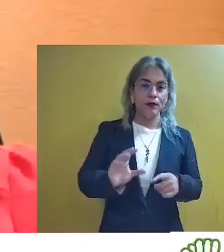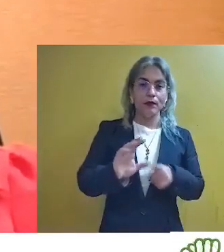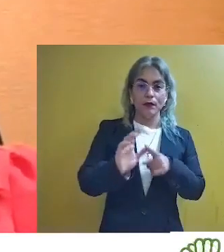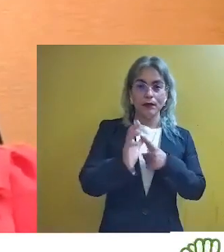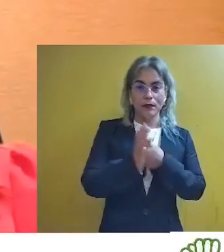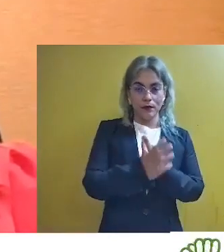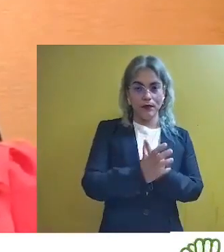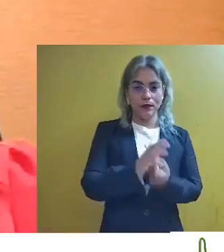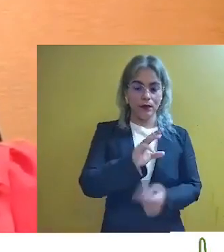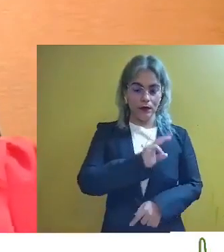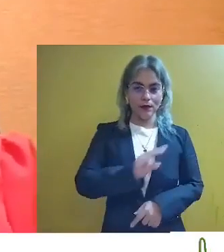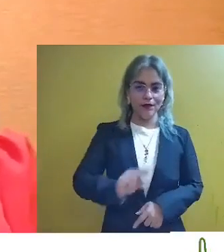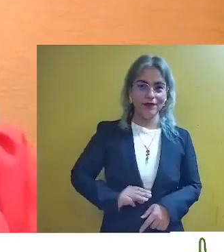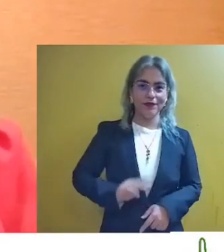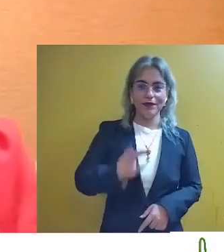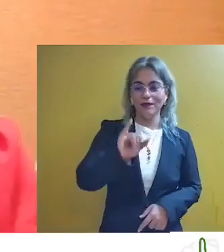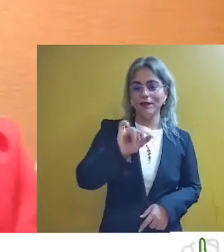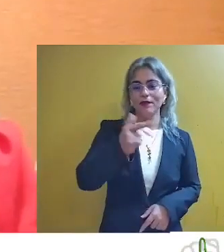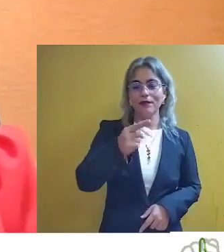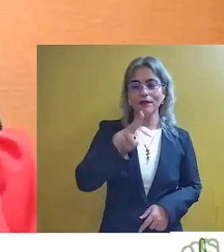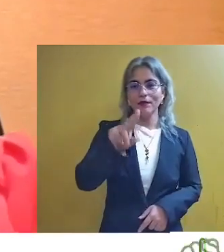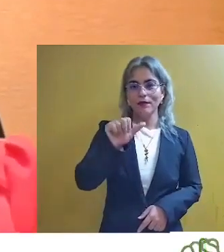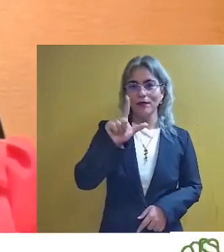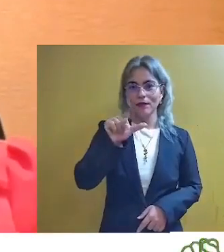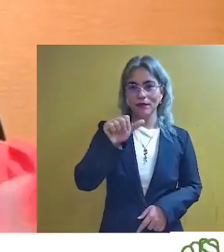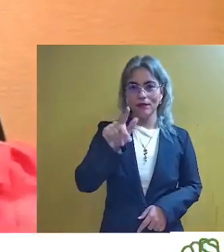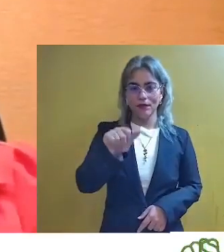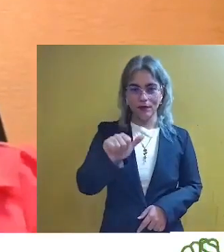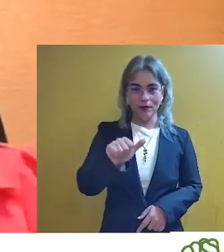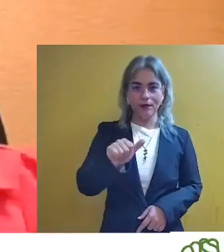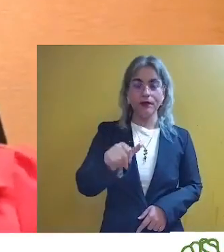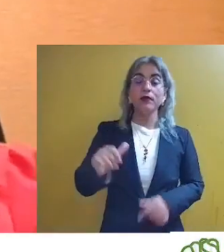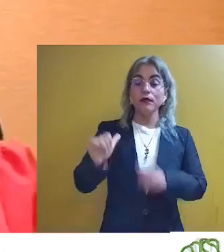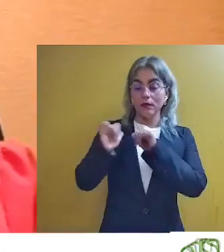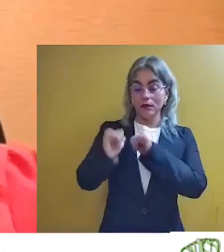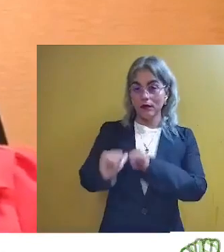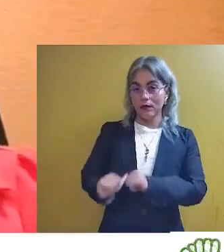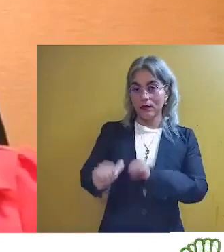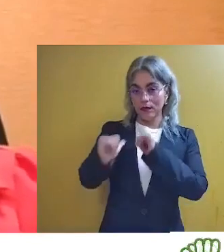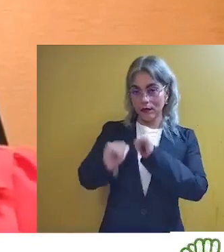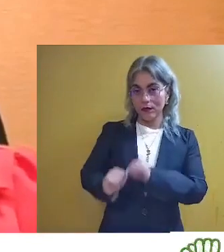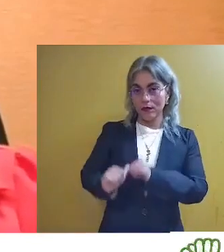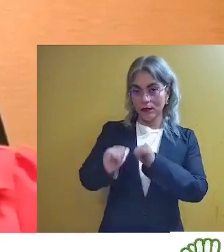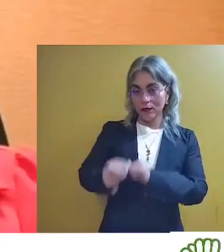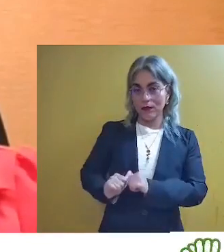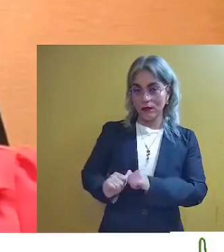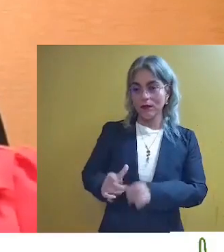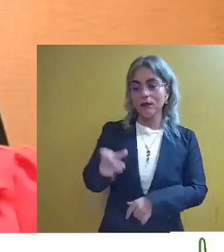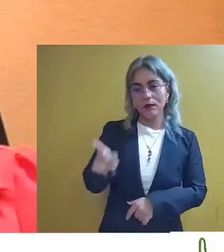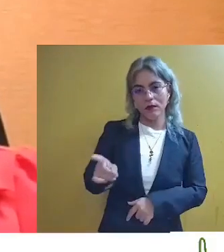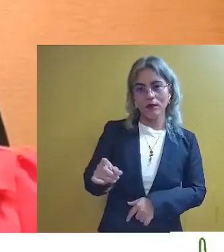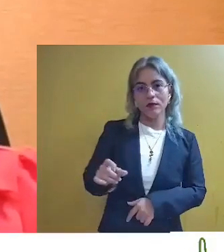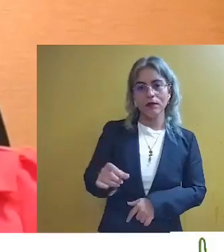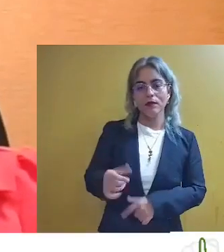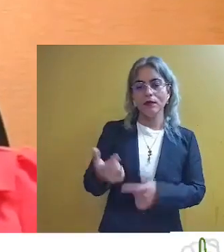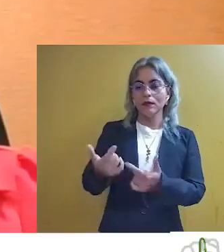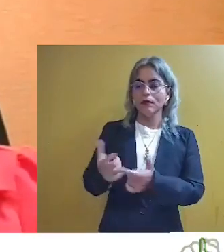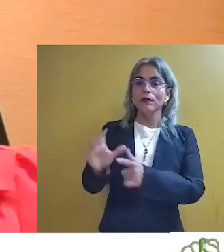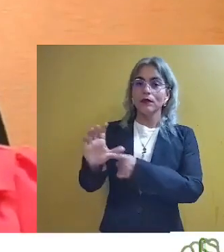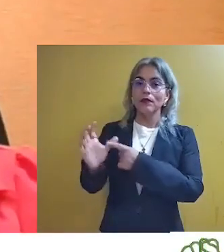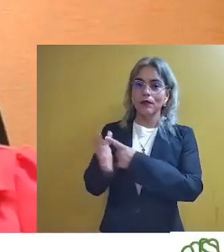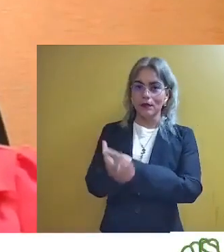de Igualapa, o por la autoridad responsable en el recurso de reconsideración, que era el Comité